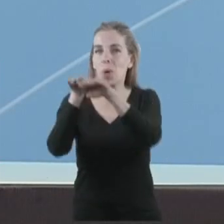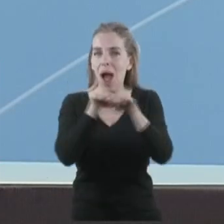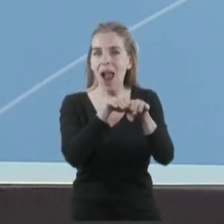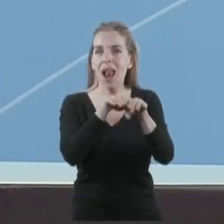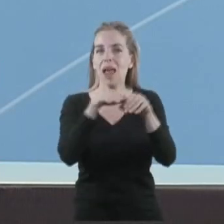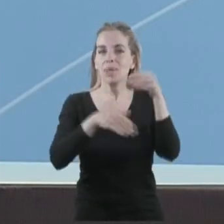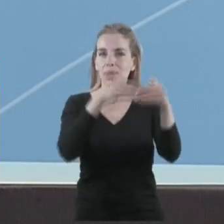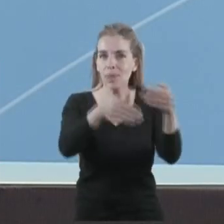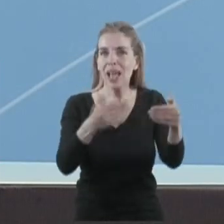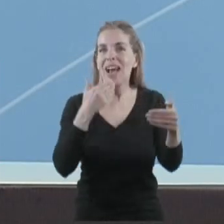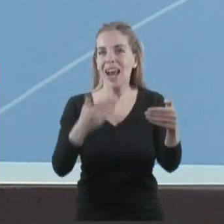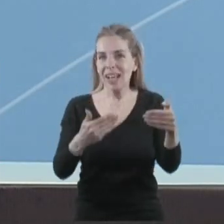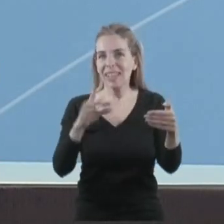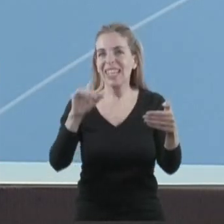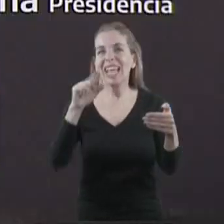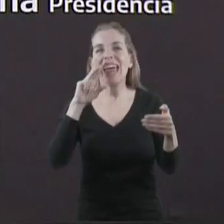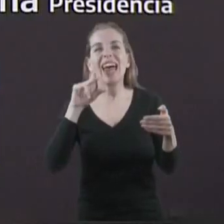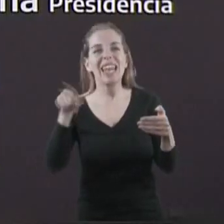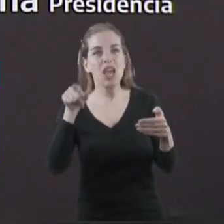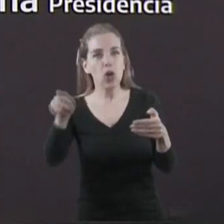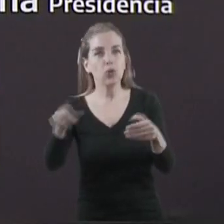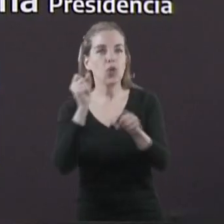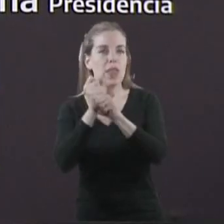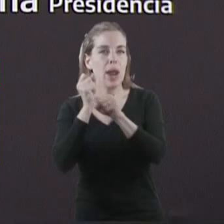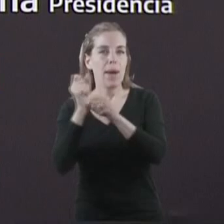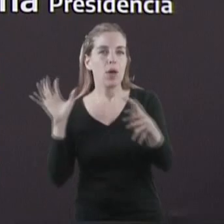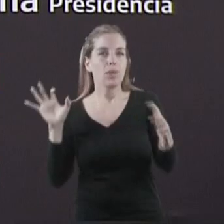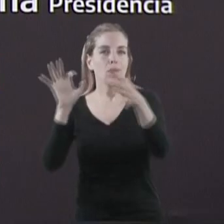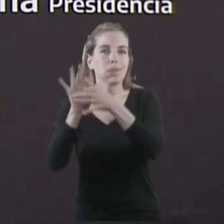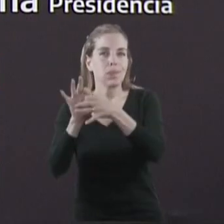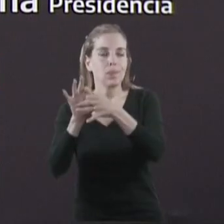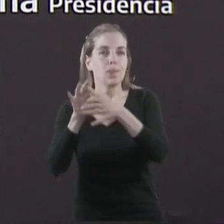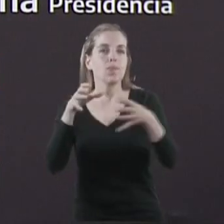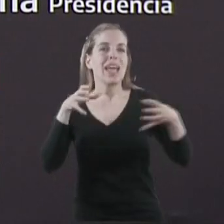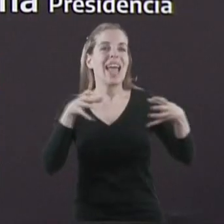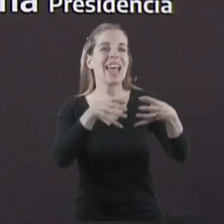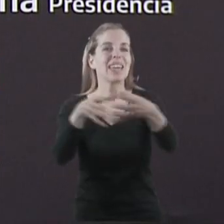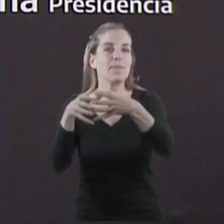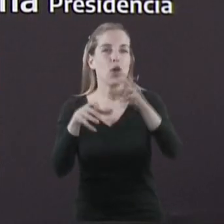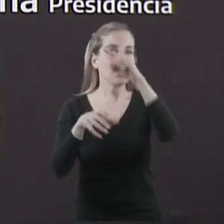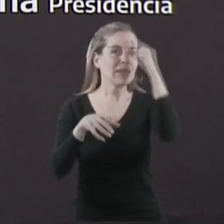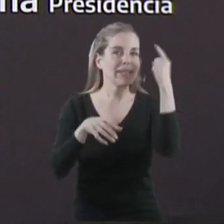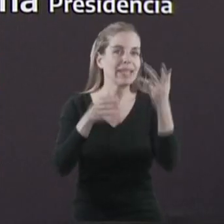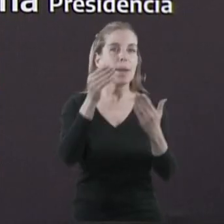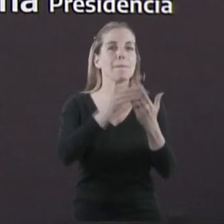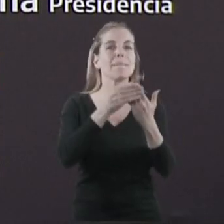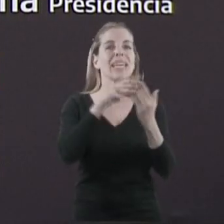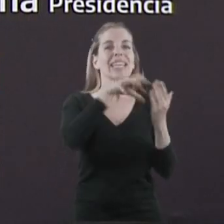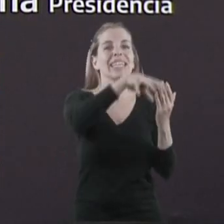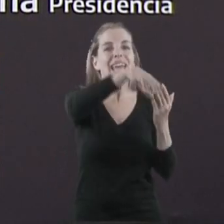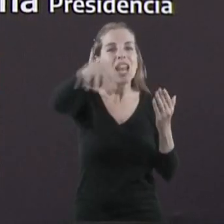de articulación que has hecho con múltiples equipos en el Estado, con equipos ministeriales de las